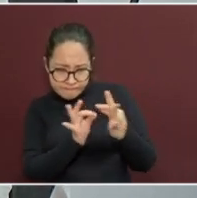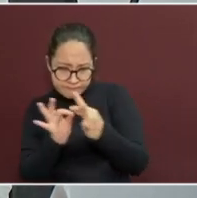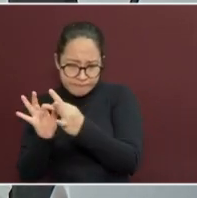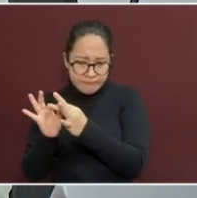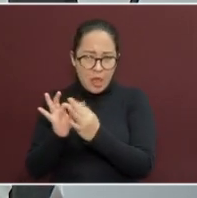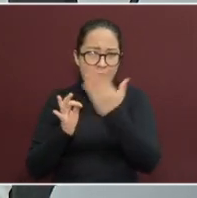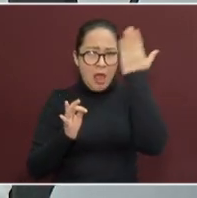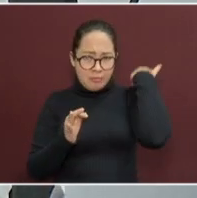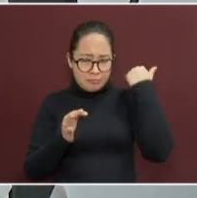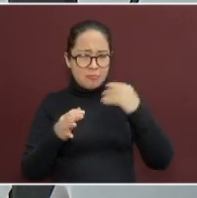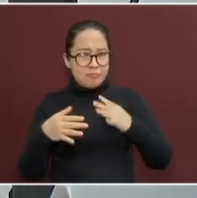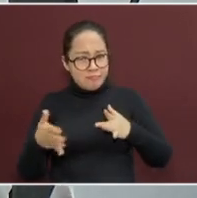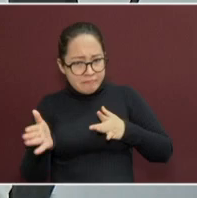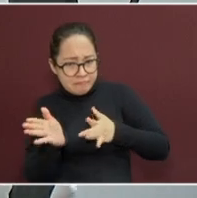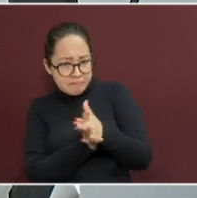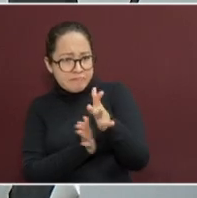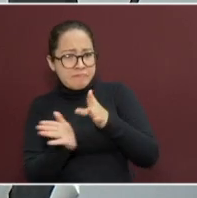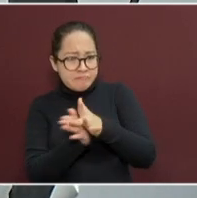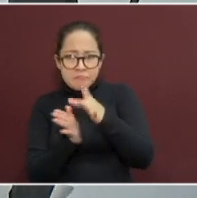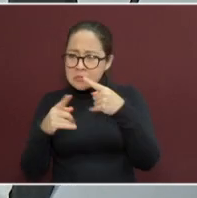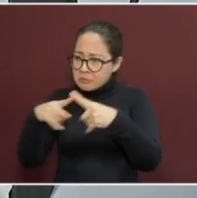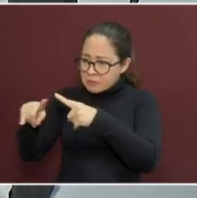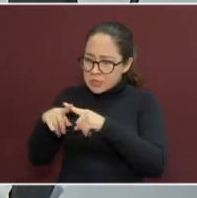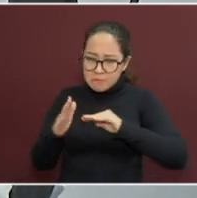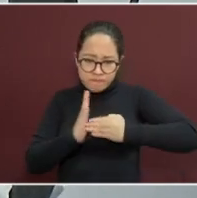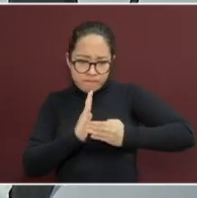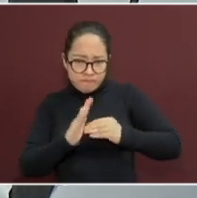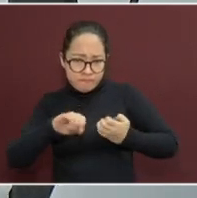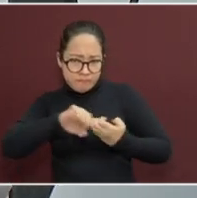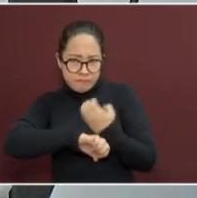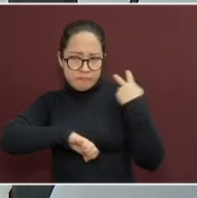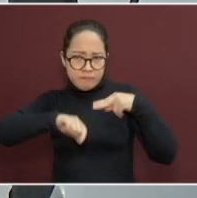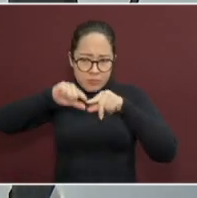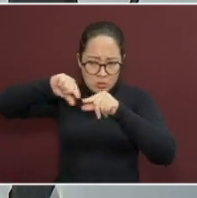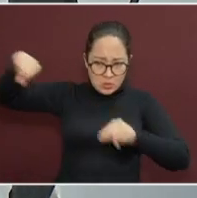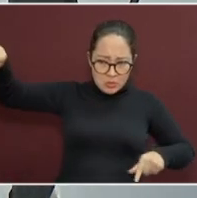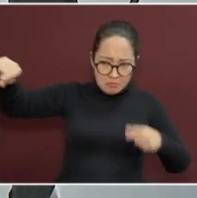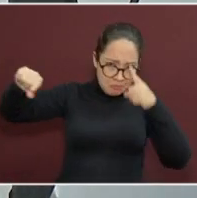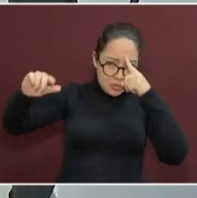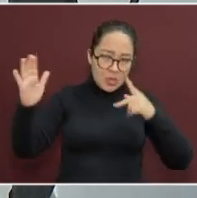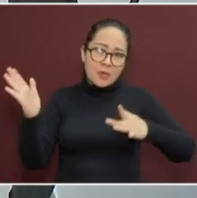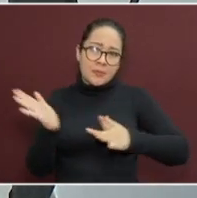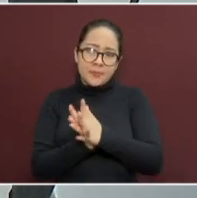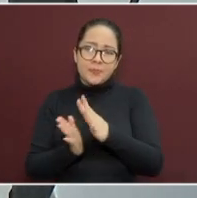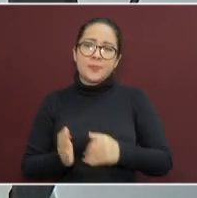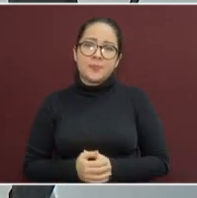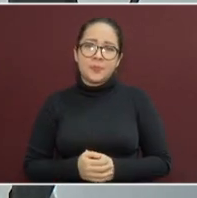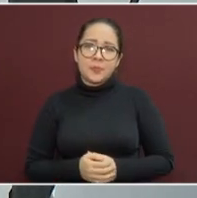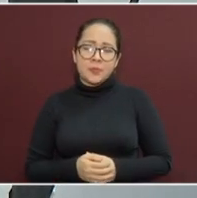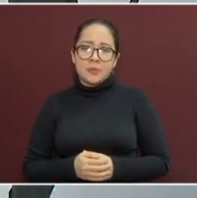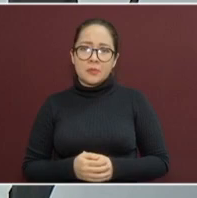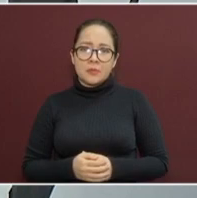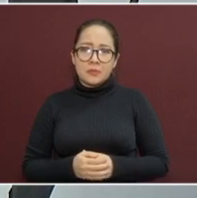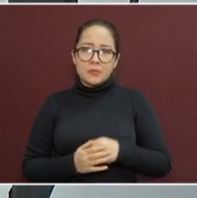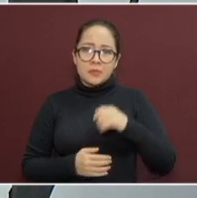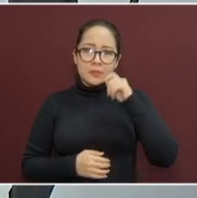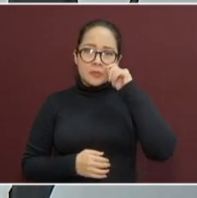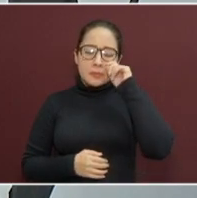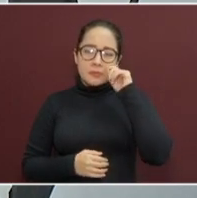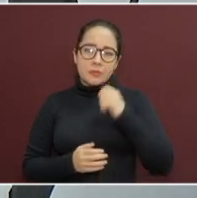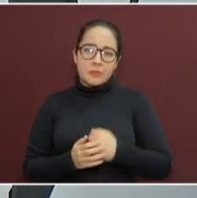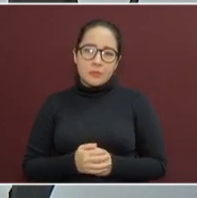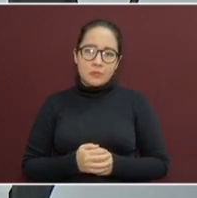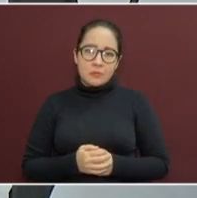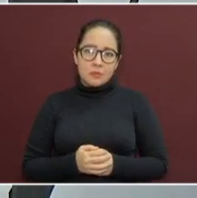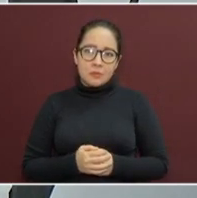en el apoyo a la estrategia estatal contra el coronavirus y que contrario a